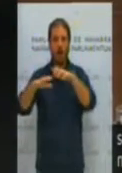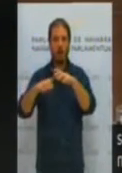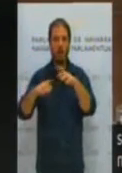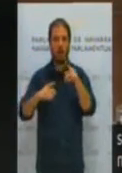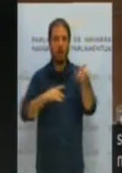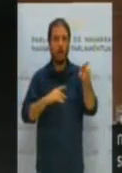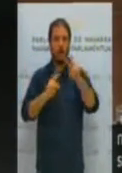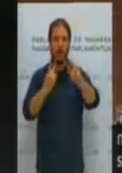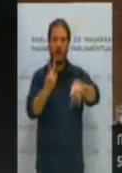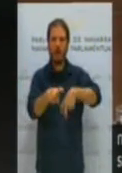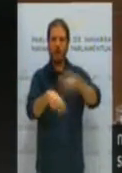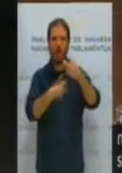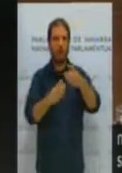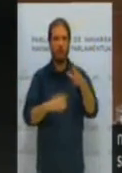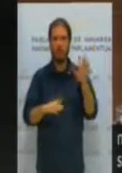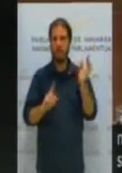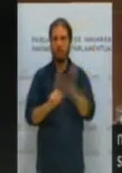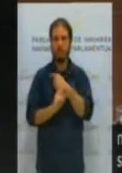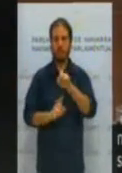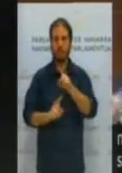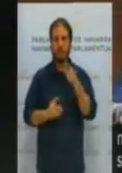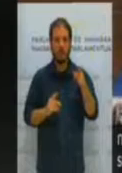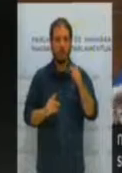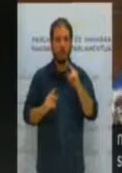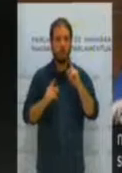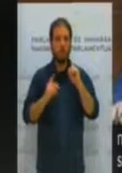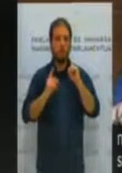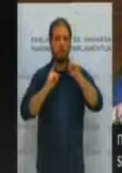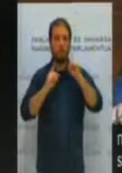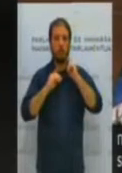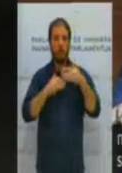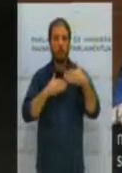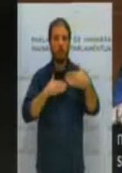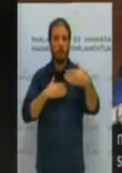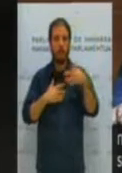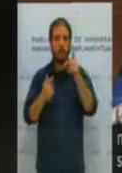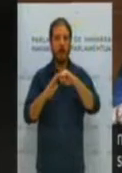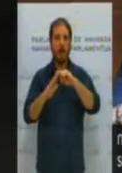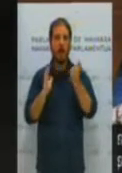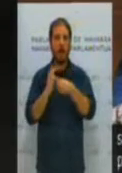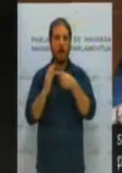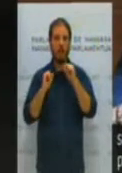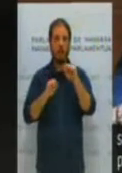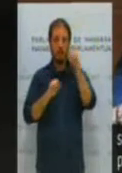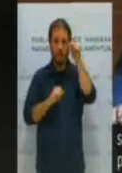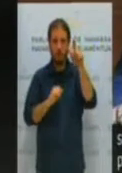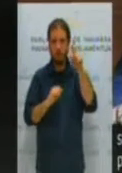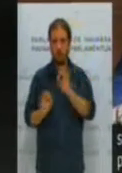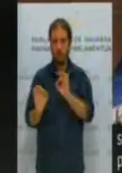renovación, como está previsto en el amejoramiento y en la propia ley del Defensor del Pueblo.